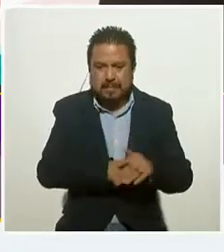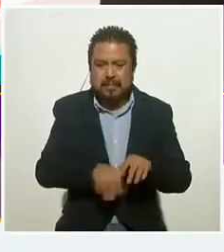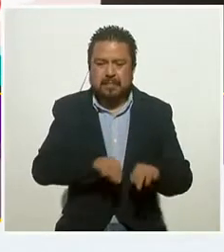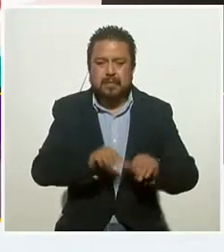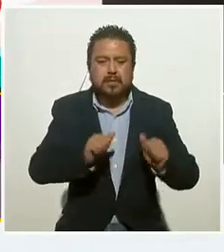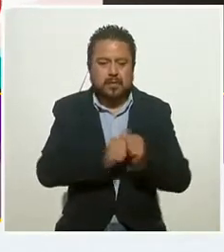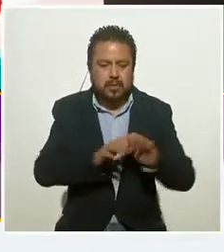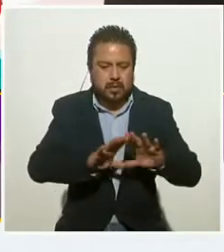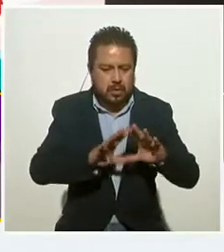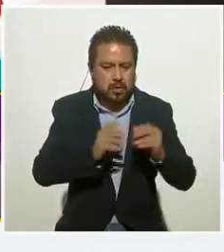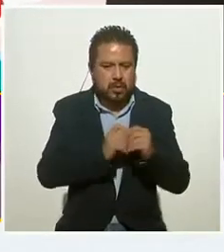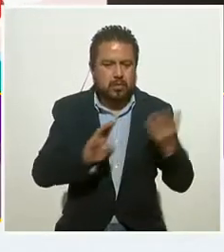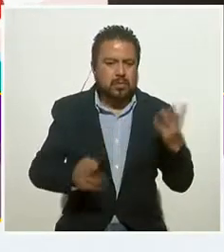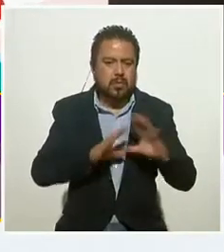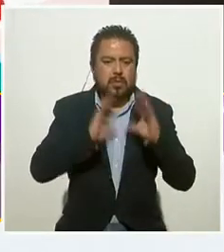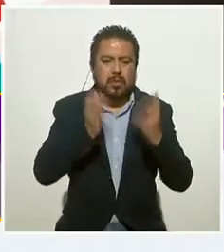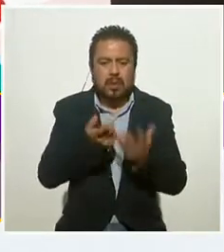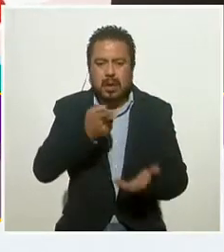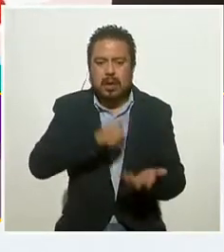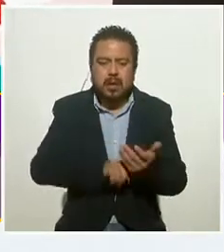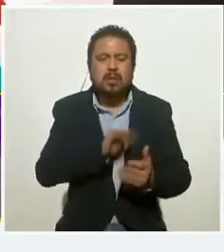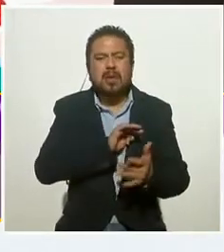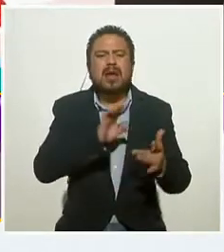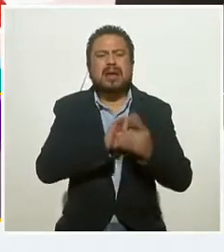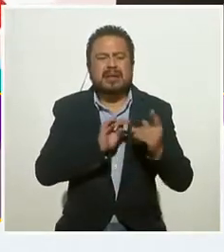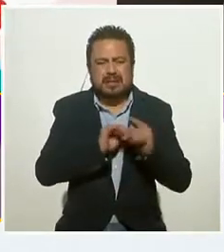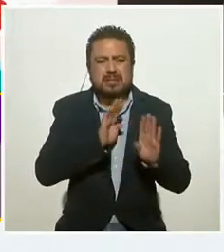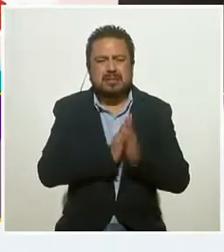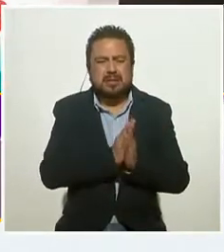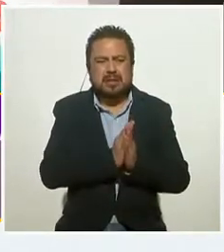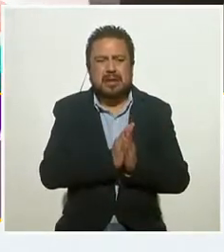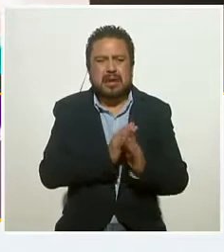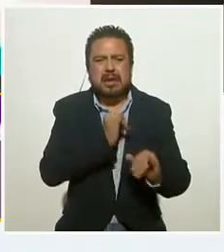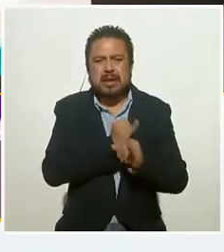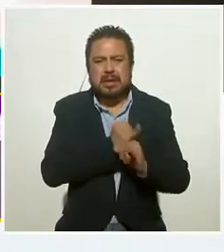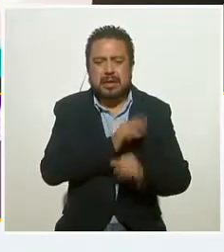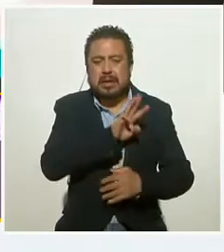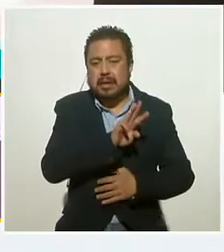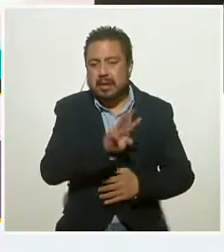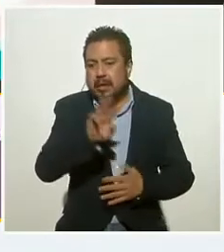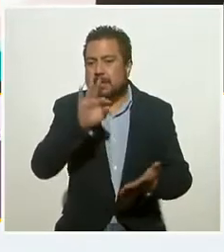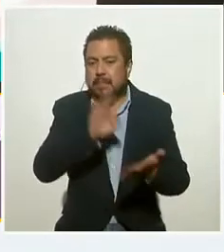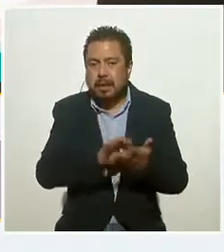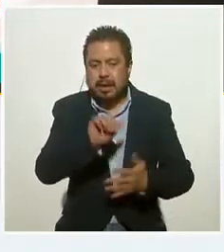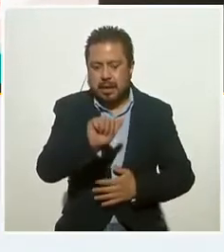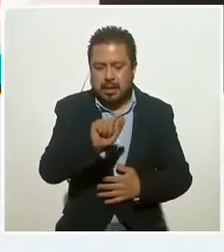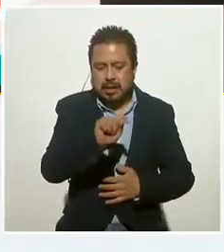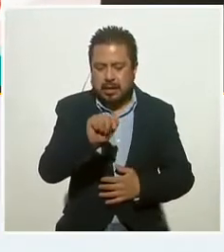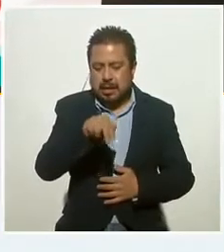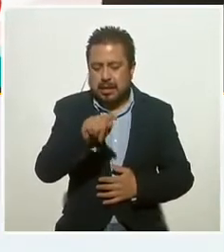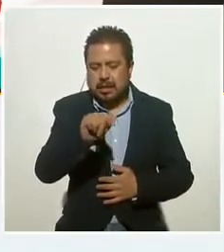este mundo Qué interno. importante. ¿Nos puedes repetir, por favor, la página para todos los que están viendo? Claro, es